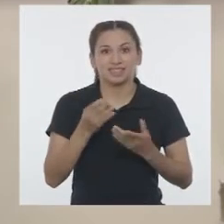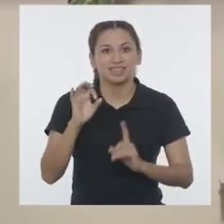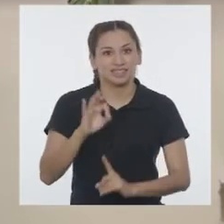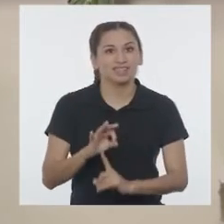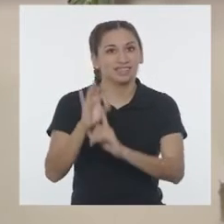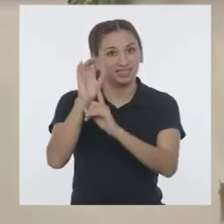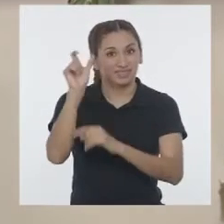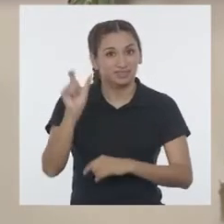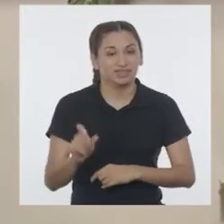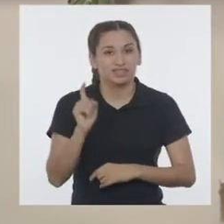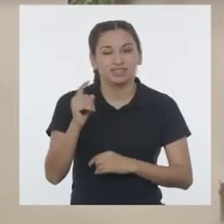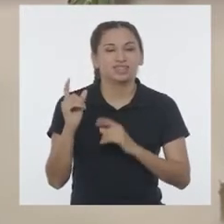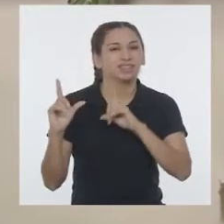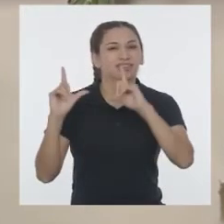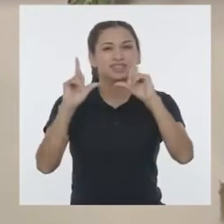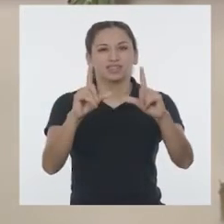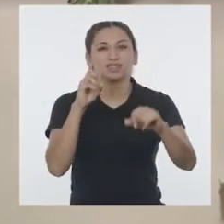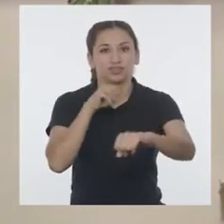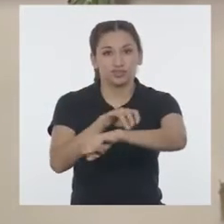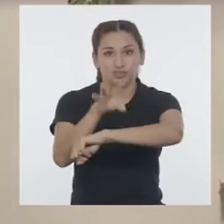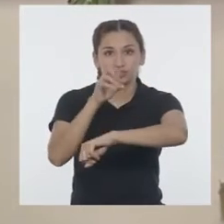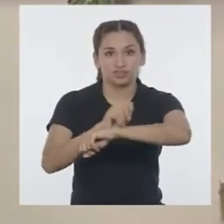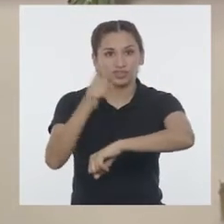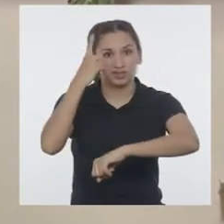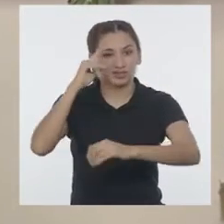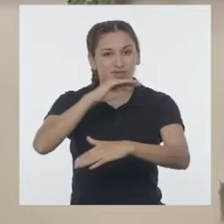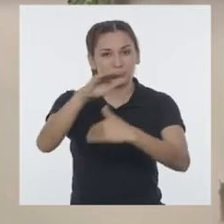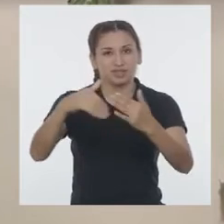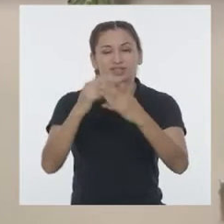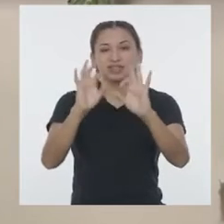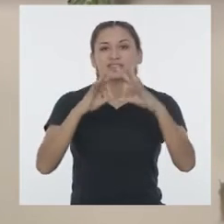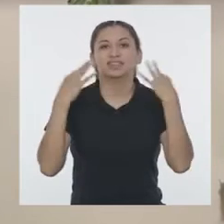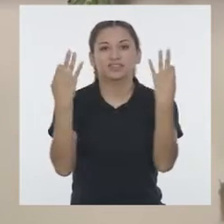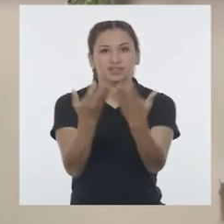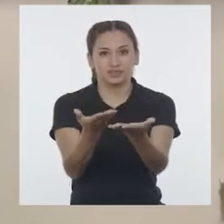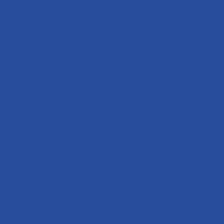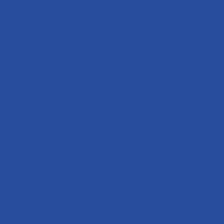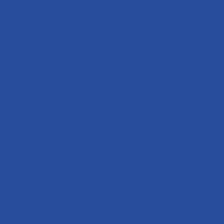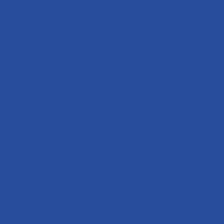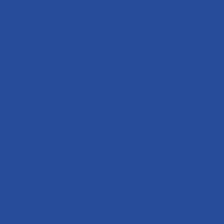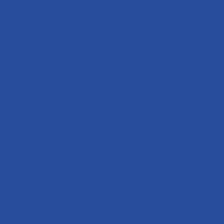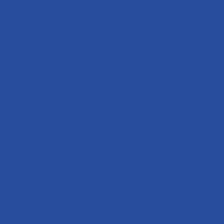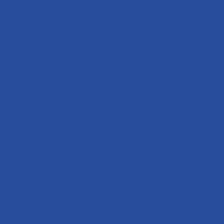a nuestro especialista en el segmento Consejos para las Familias?